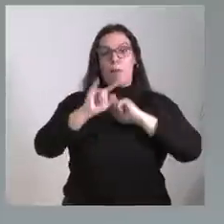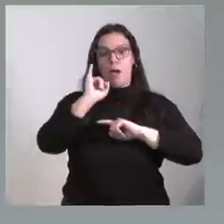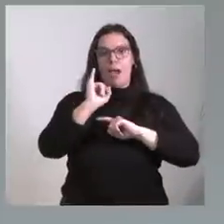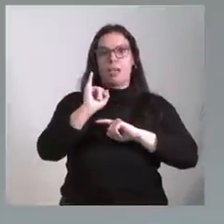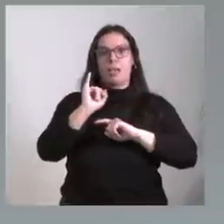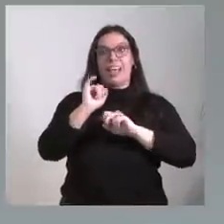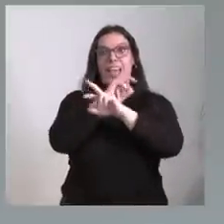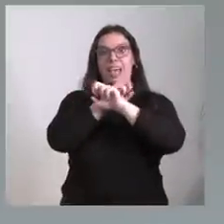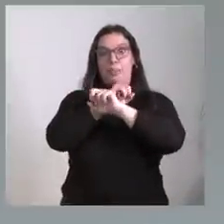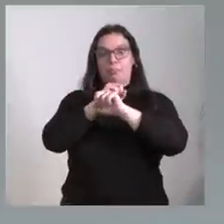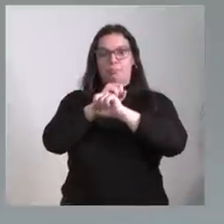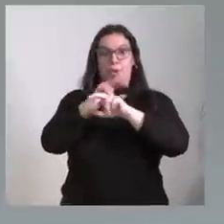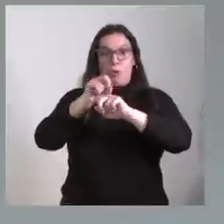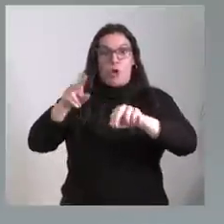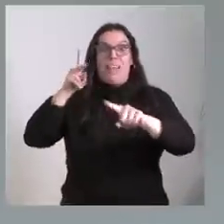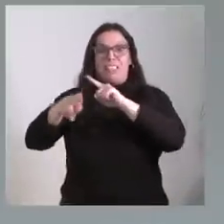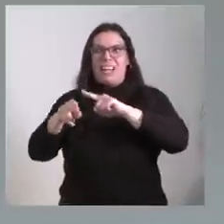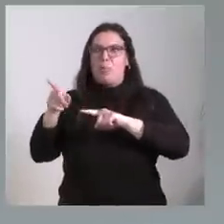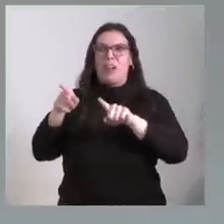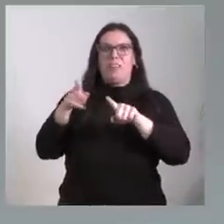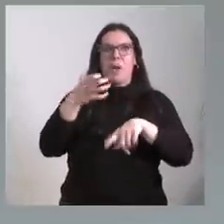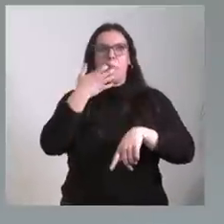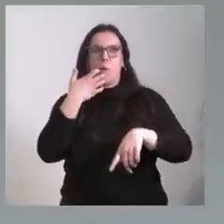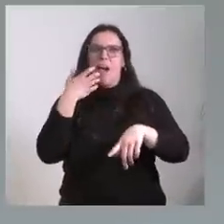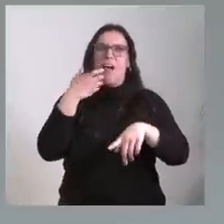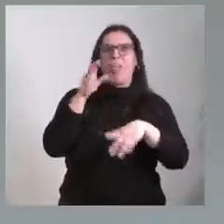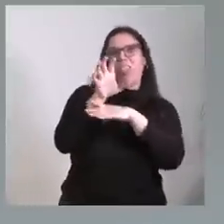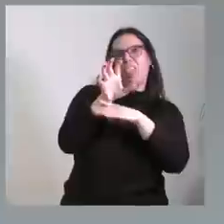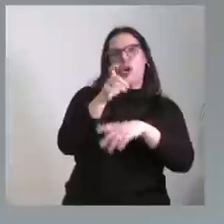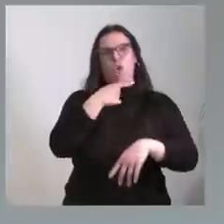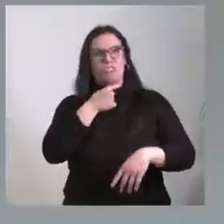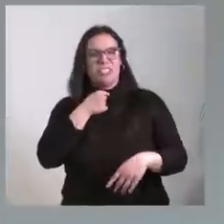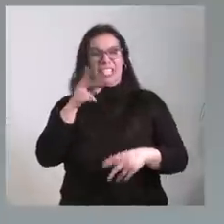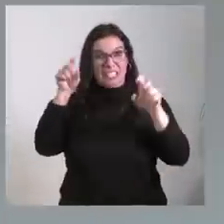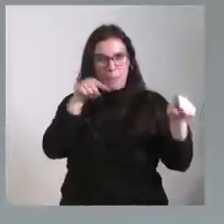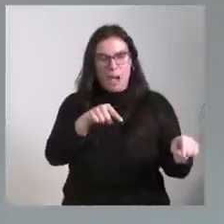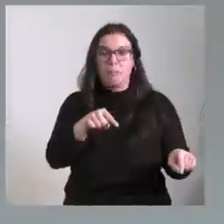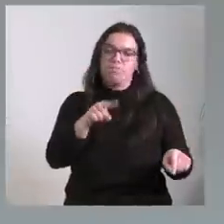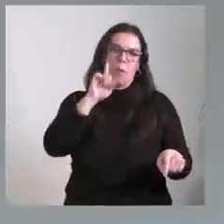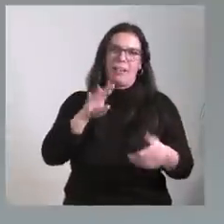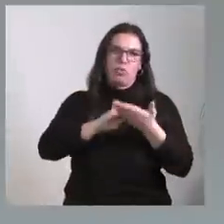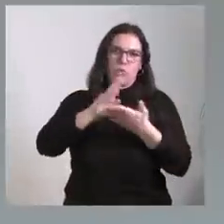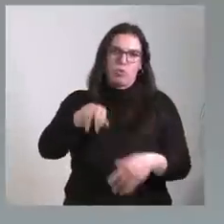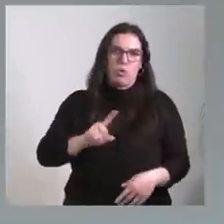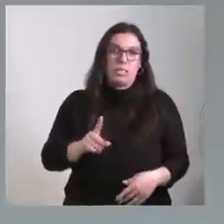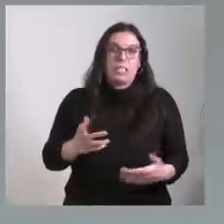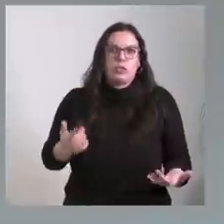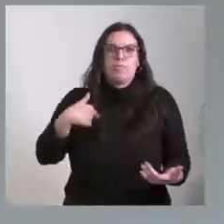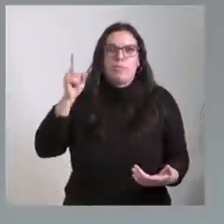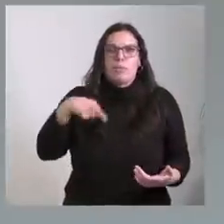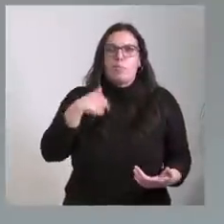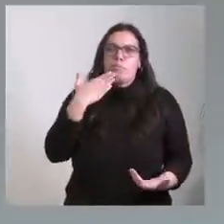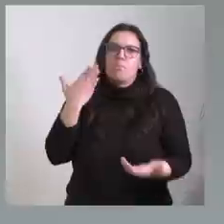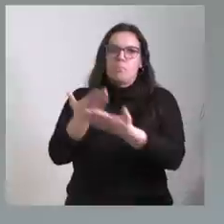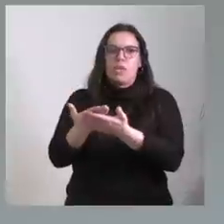que sea grande hacer bromas o chistes o chascarrillos en torno a este problema me parece que no la solución y por tanto Aquí también yo llamaría